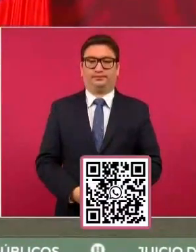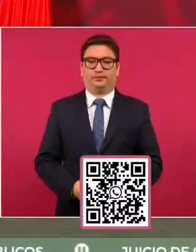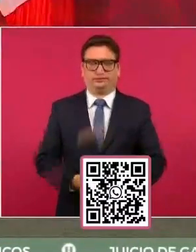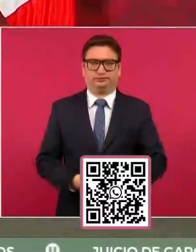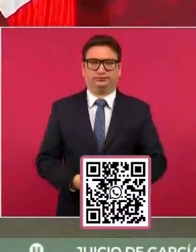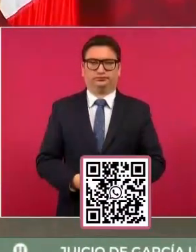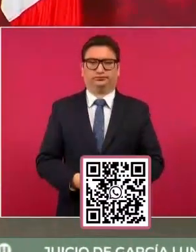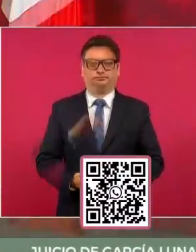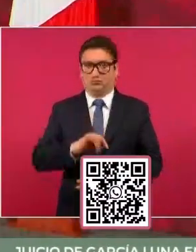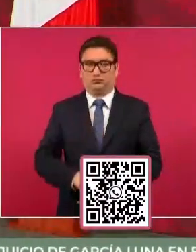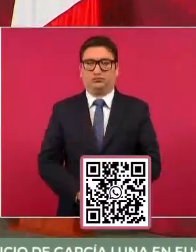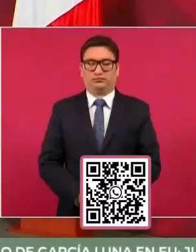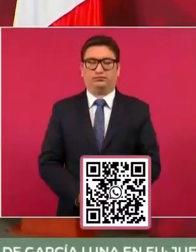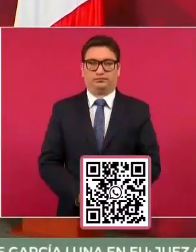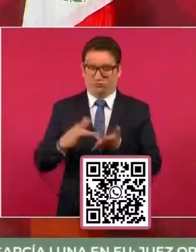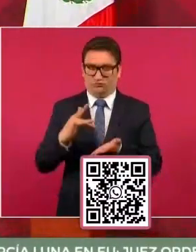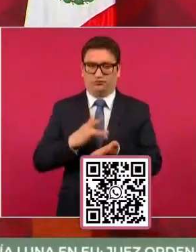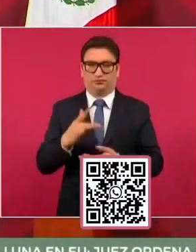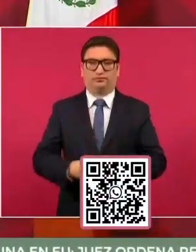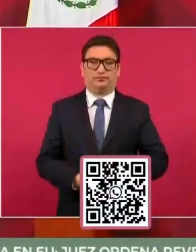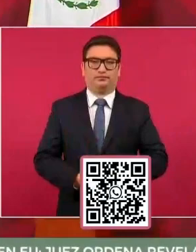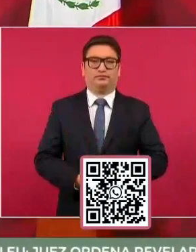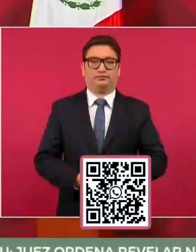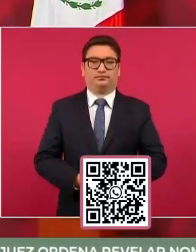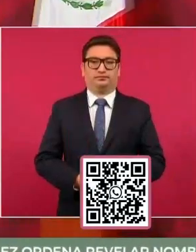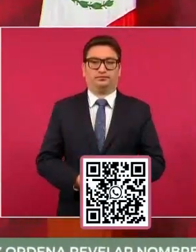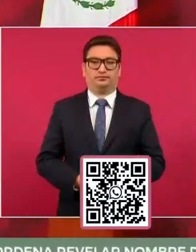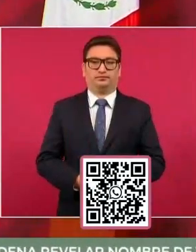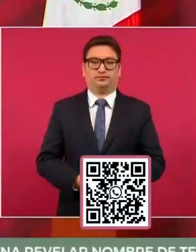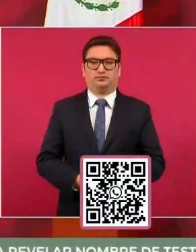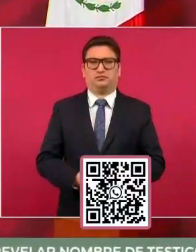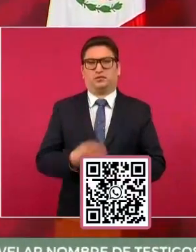empresarios que están con nosotros. Hay quienes pues, no coinciden.